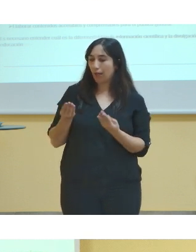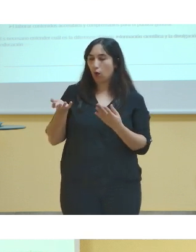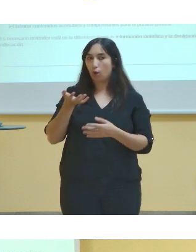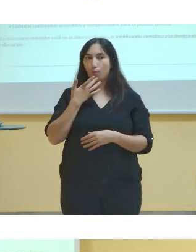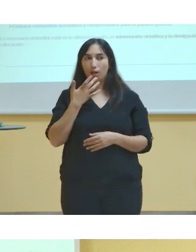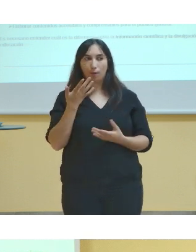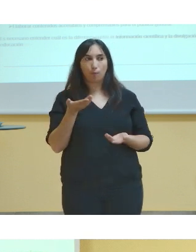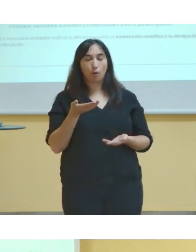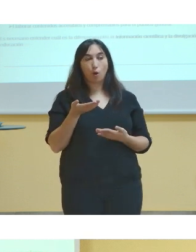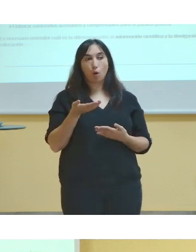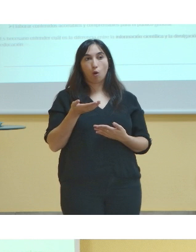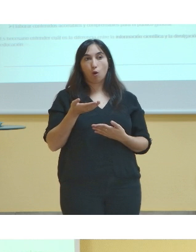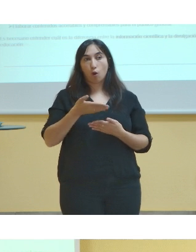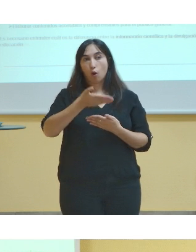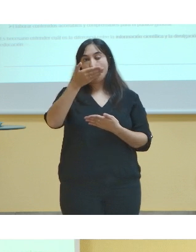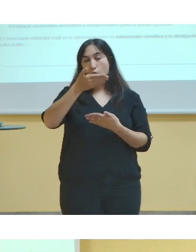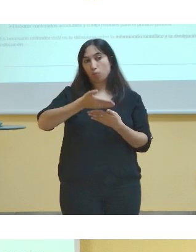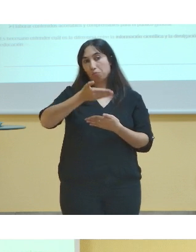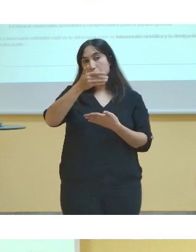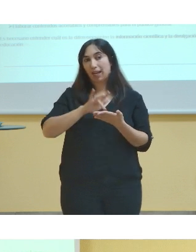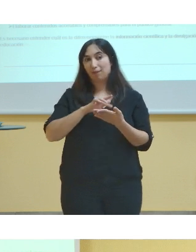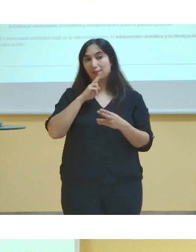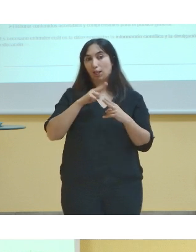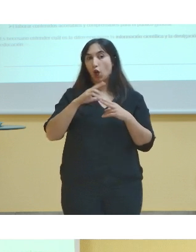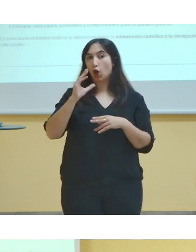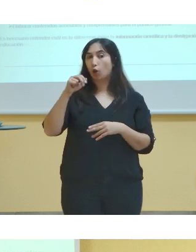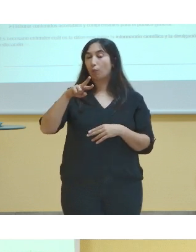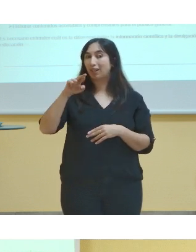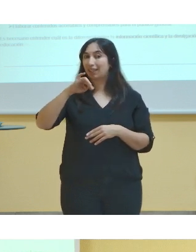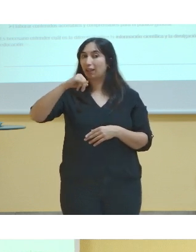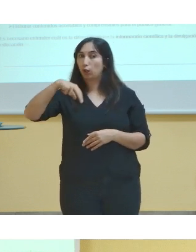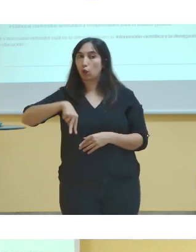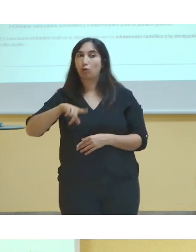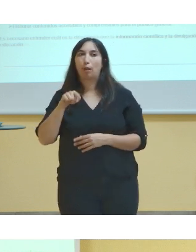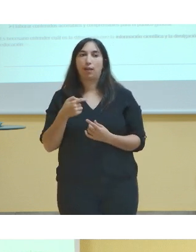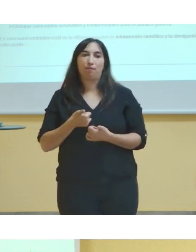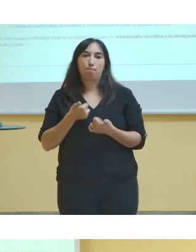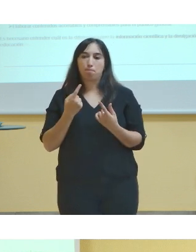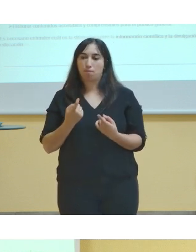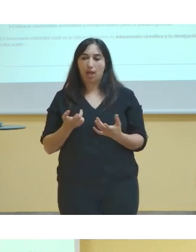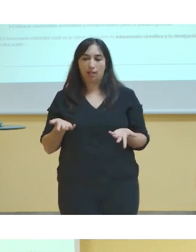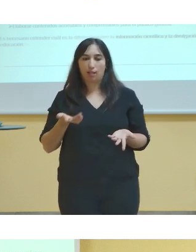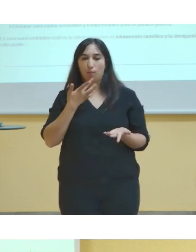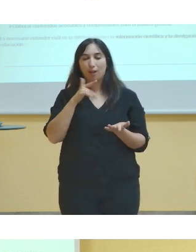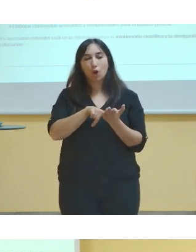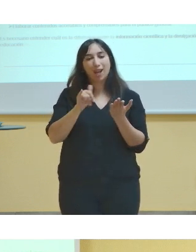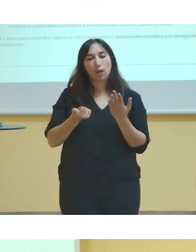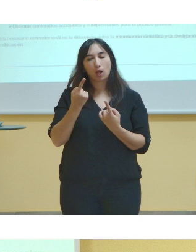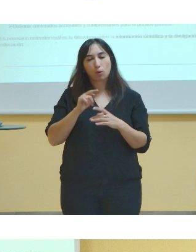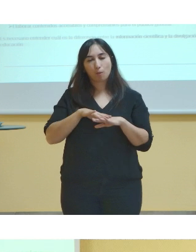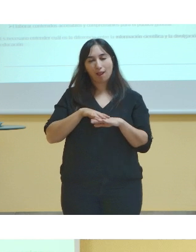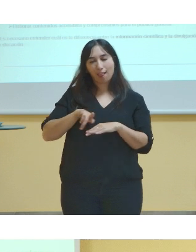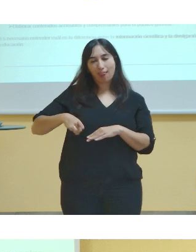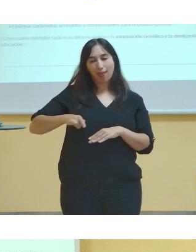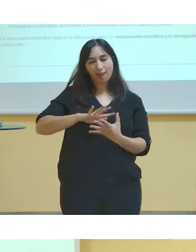ejemplo el de Conversation, ¿no? Que es una buena revista, pero todavía hay que hacer mucho más, ¿no? Hay que evitar pues lenguajes sensacionalistas,